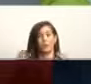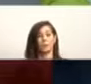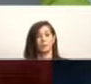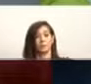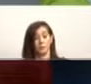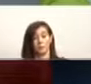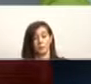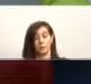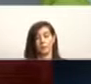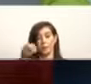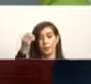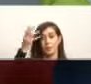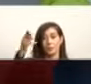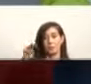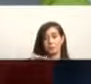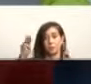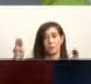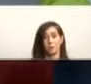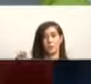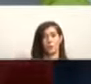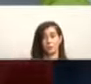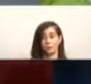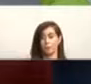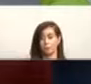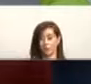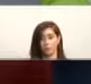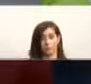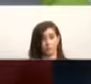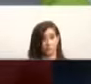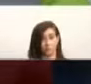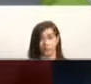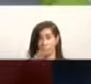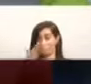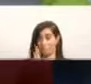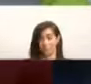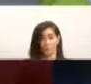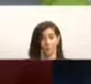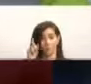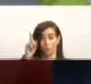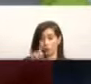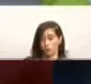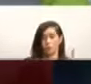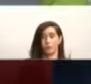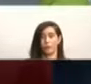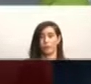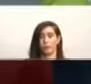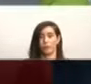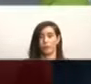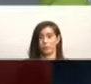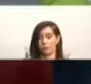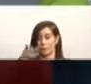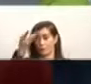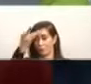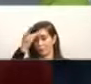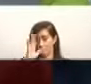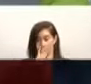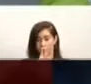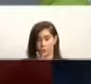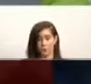e informar al Ministerio sobre esta situación. No es posible